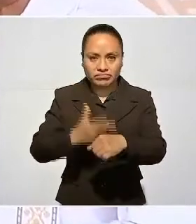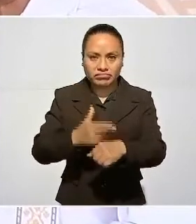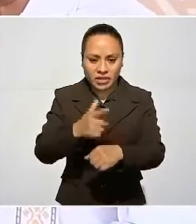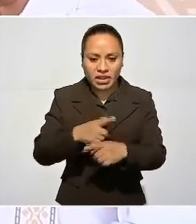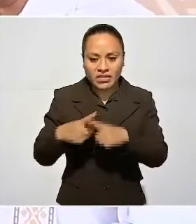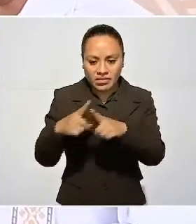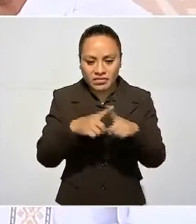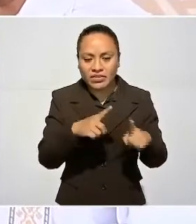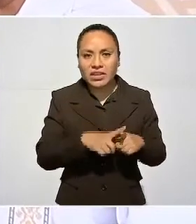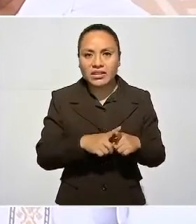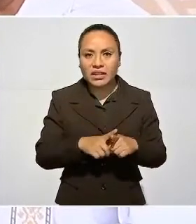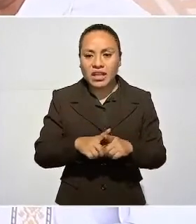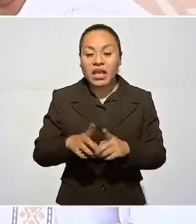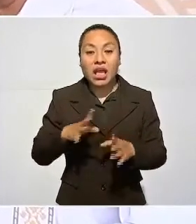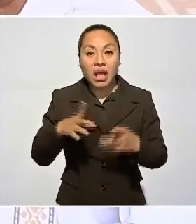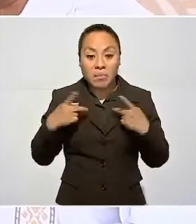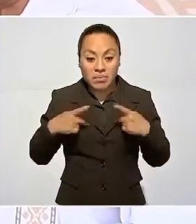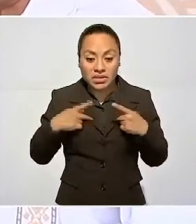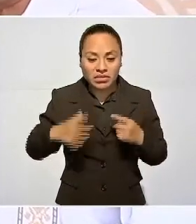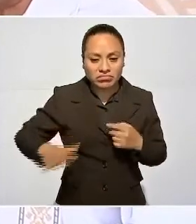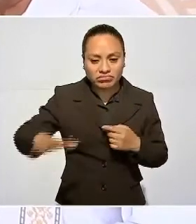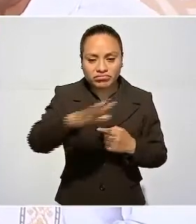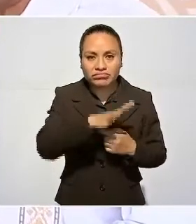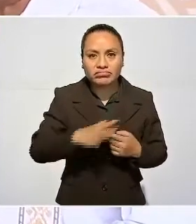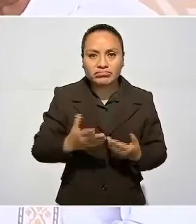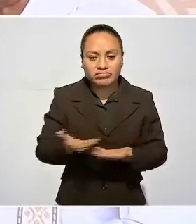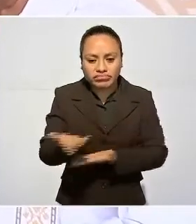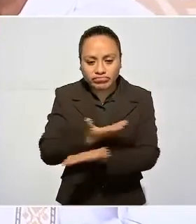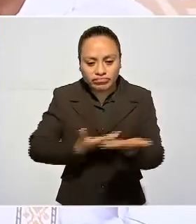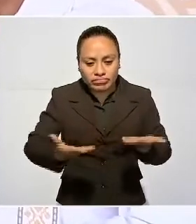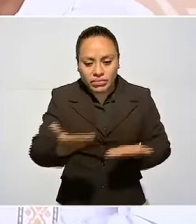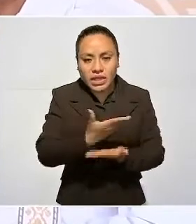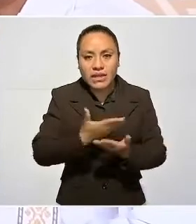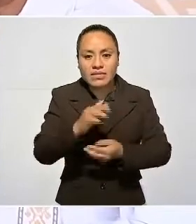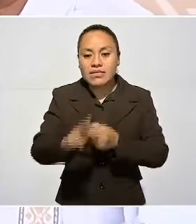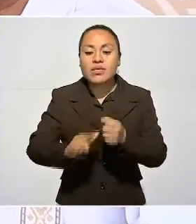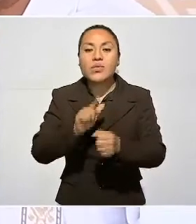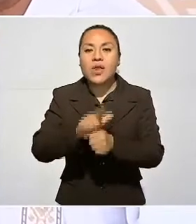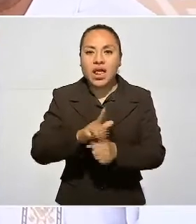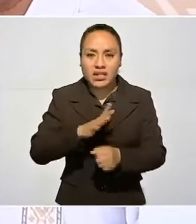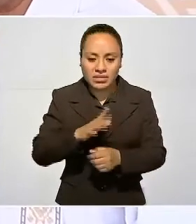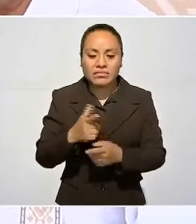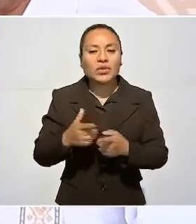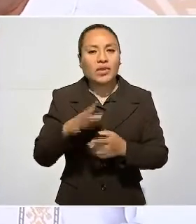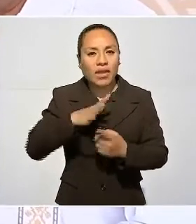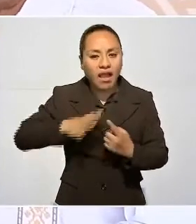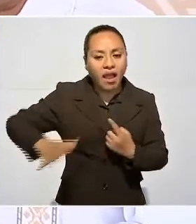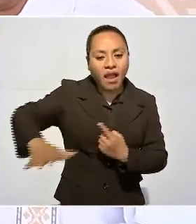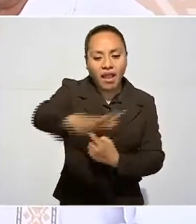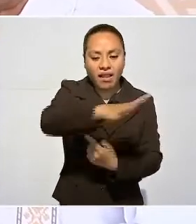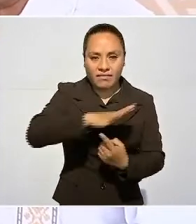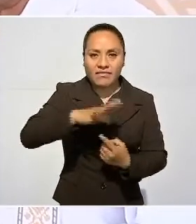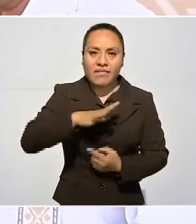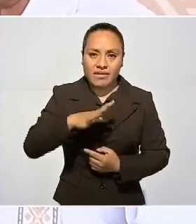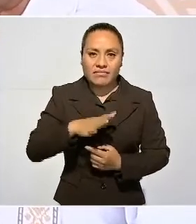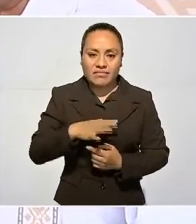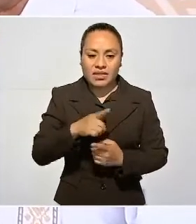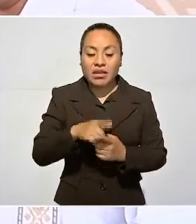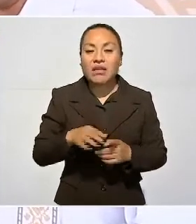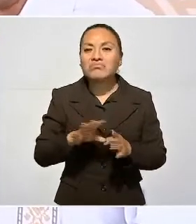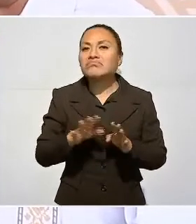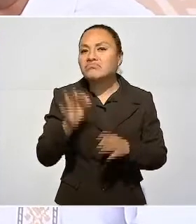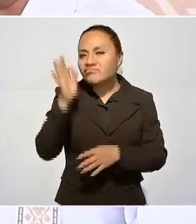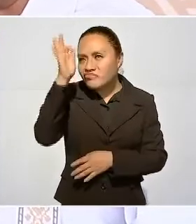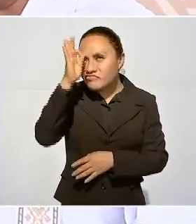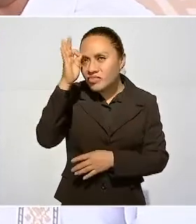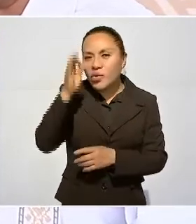las diferencias naturales que se dan al compartir la vida y la naturaleza que nos rodea. Tenemos como base